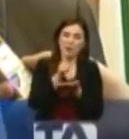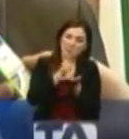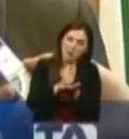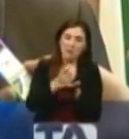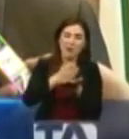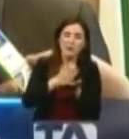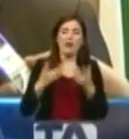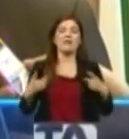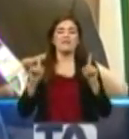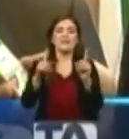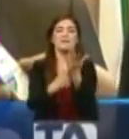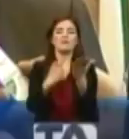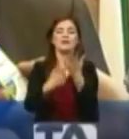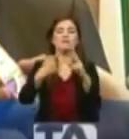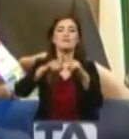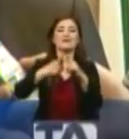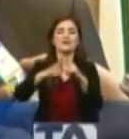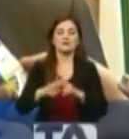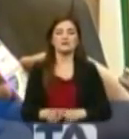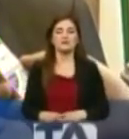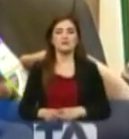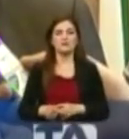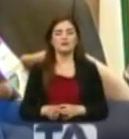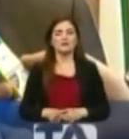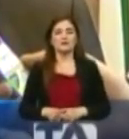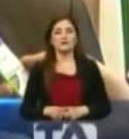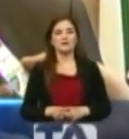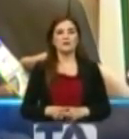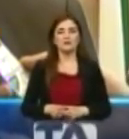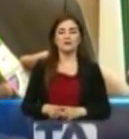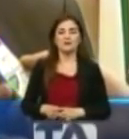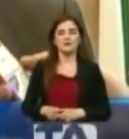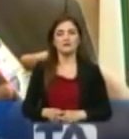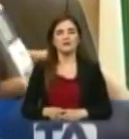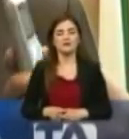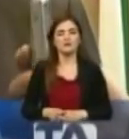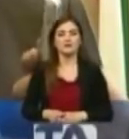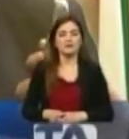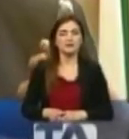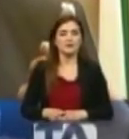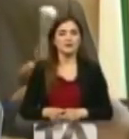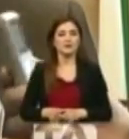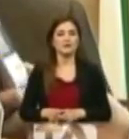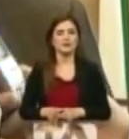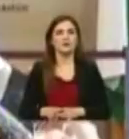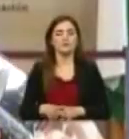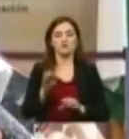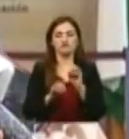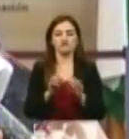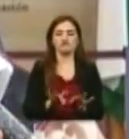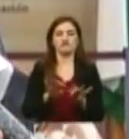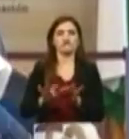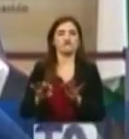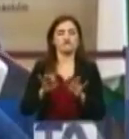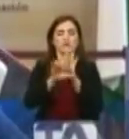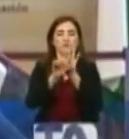ya el debate netamente para ya que empezar a tipear lo que es la ley. Que